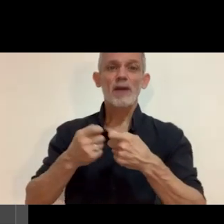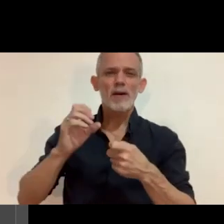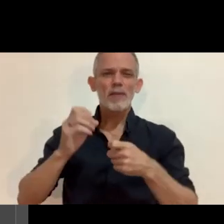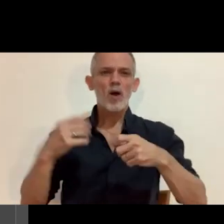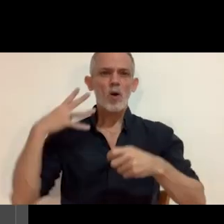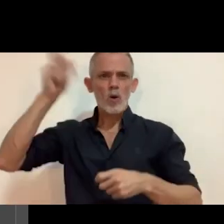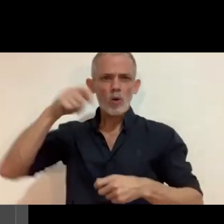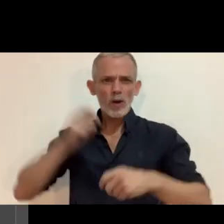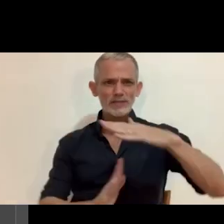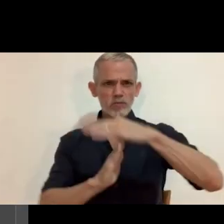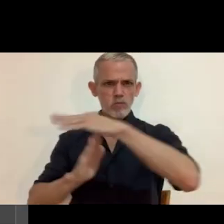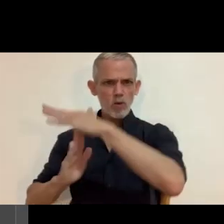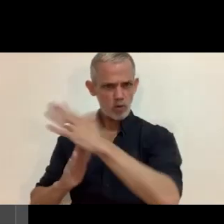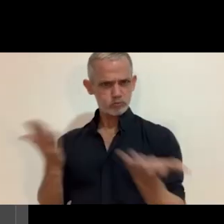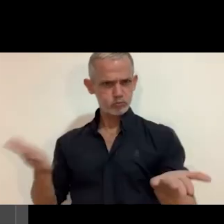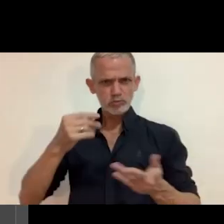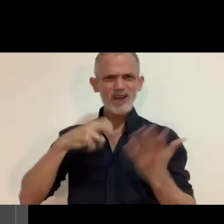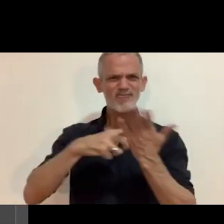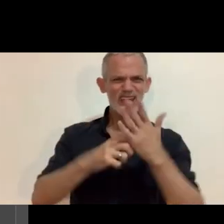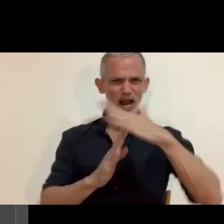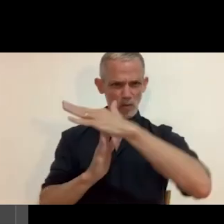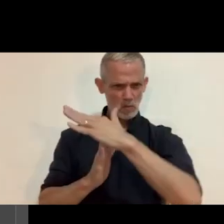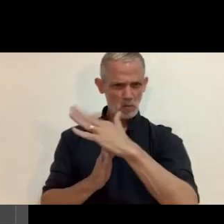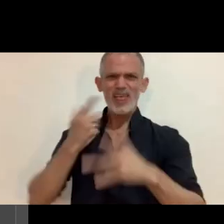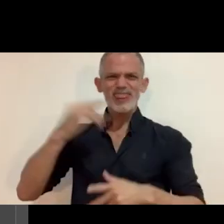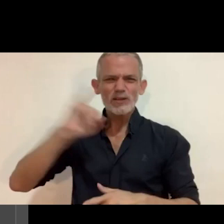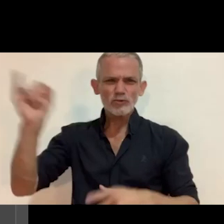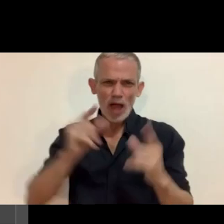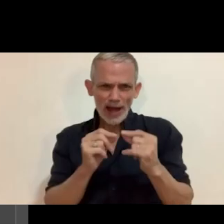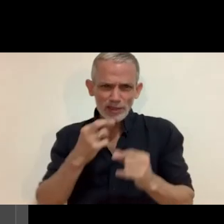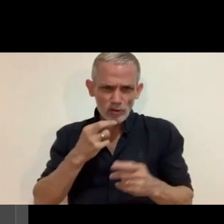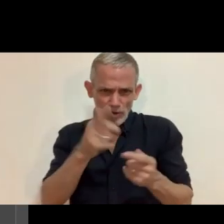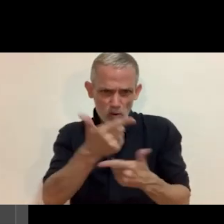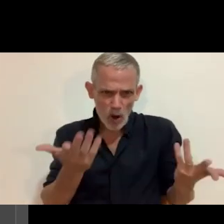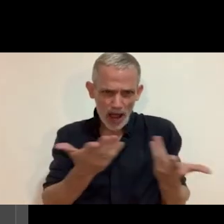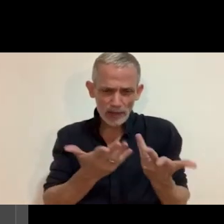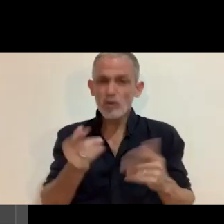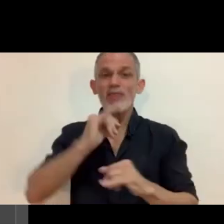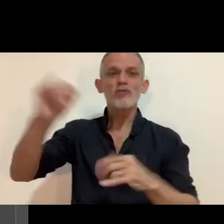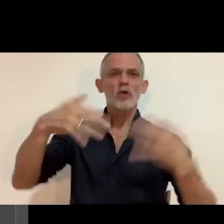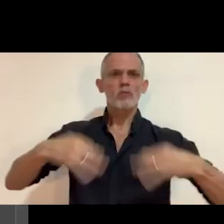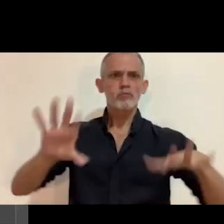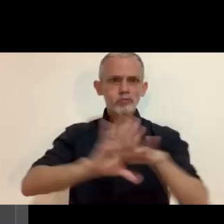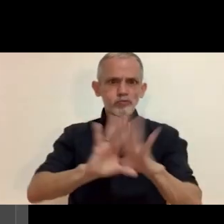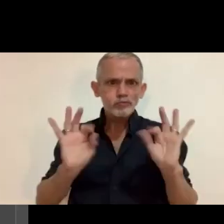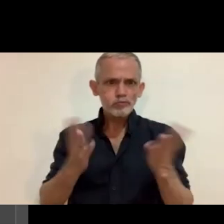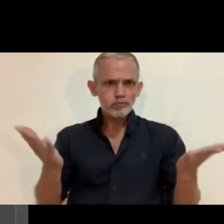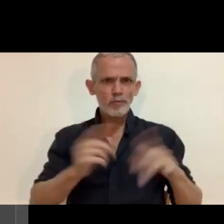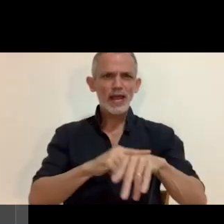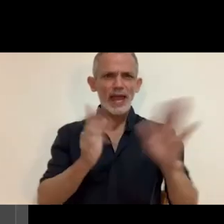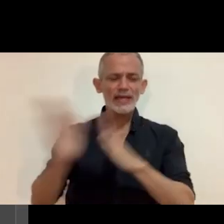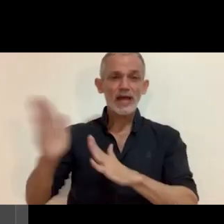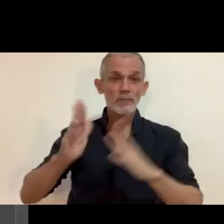a ver, en el momento que se denunció no existía el artículo 19 y estuvo bien denunciado, con lo cual es una etapa procesal